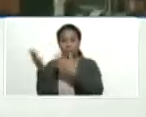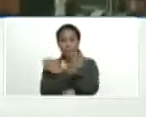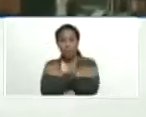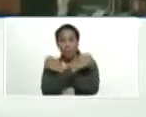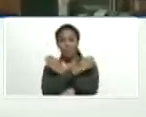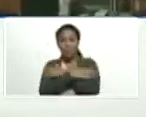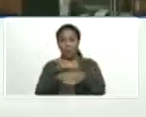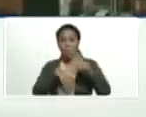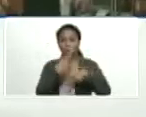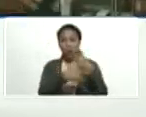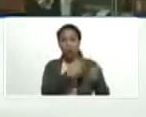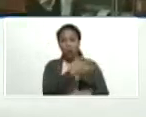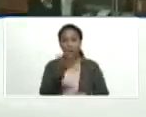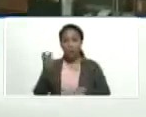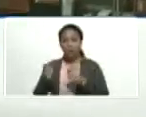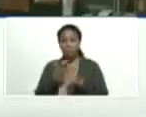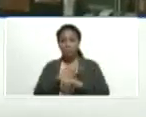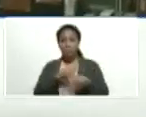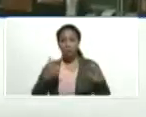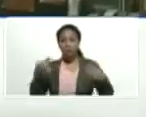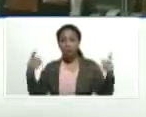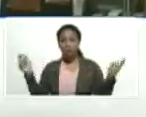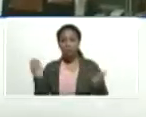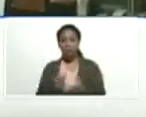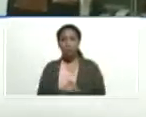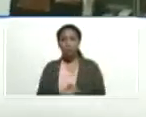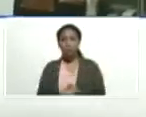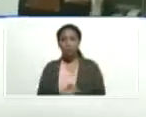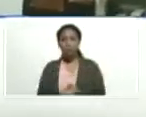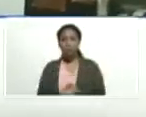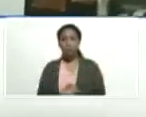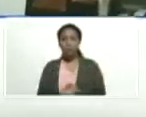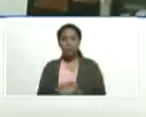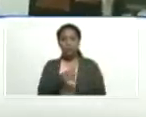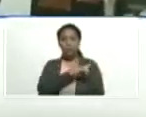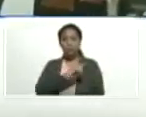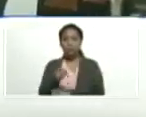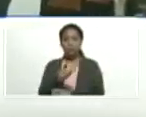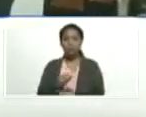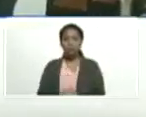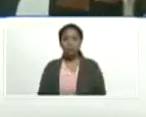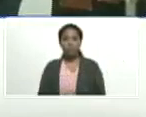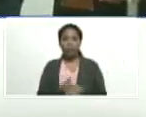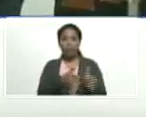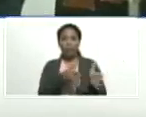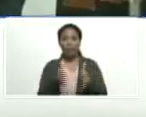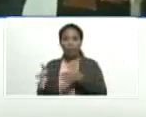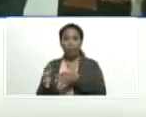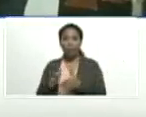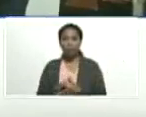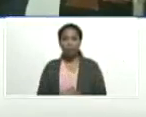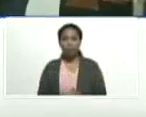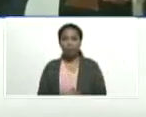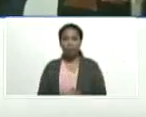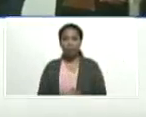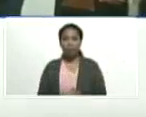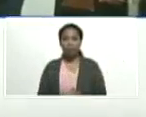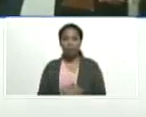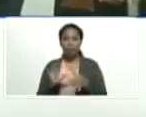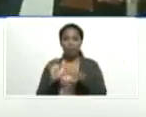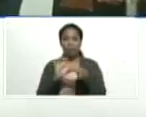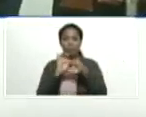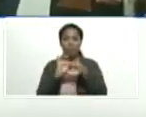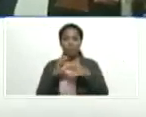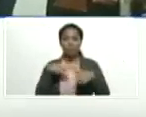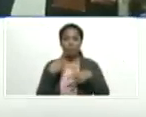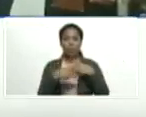producir, a crecer. Es la orden. Ganar, ganar. Unirnos para